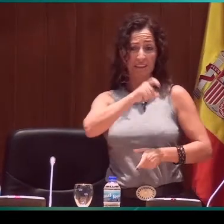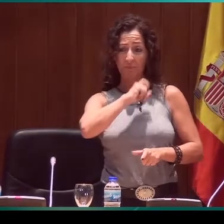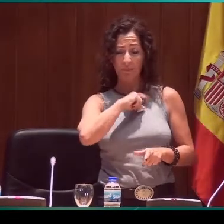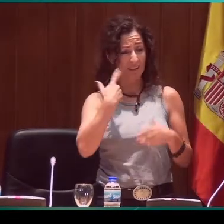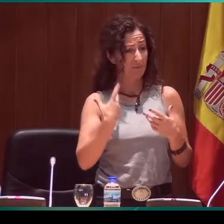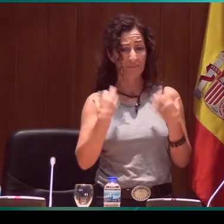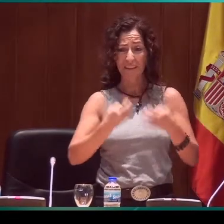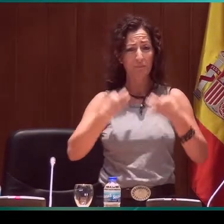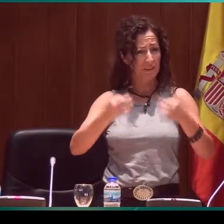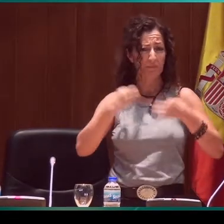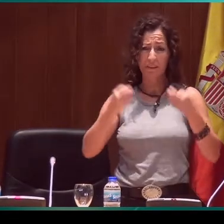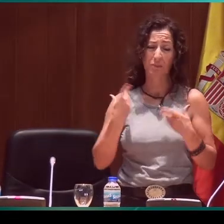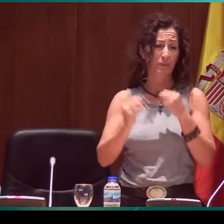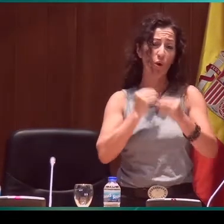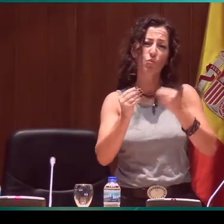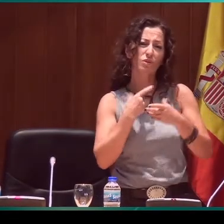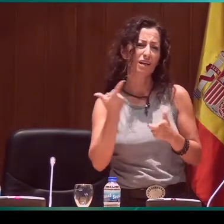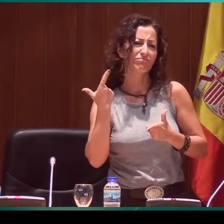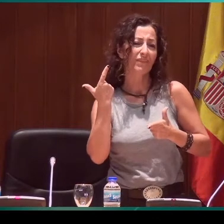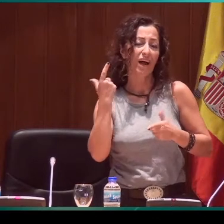que es muy normal